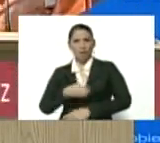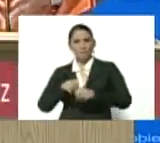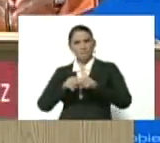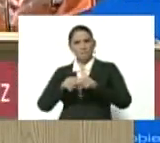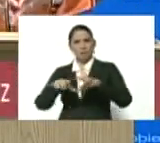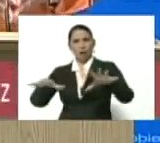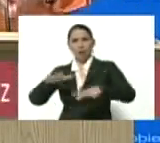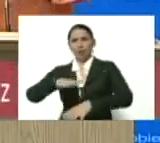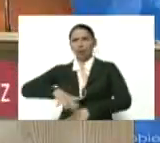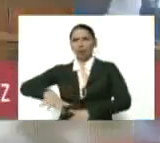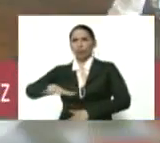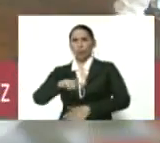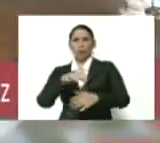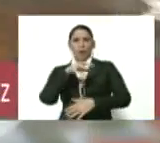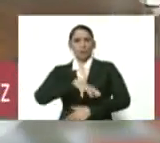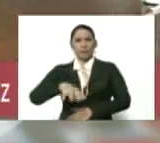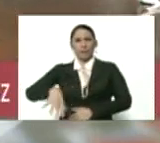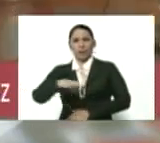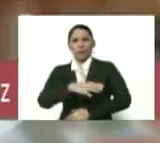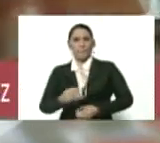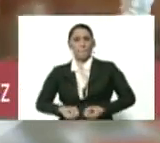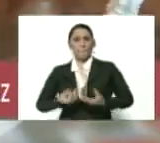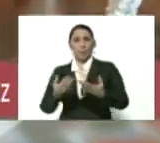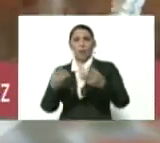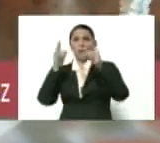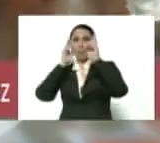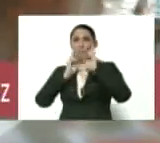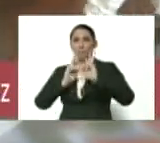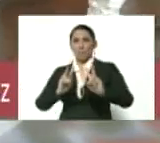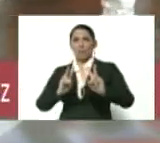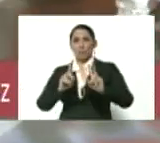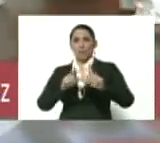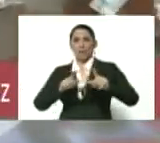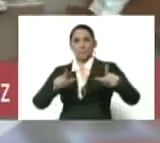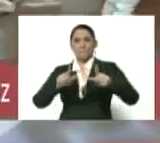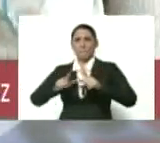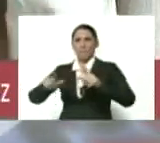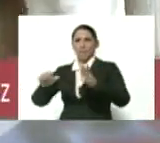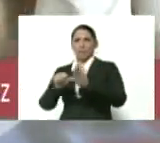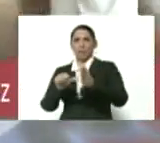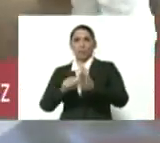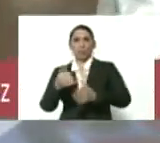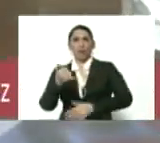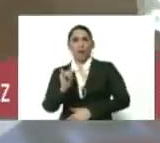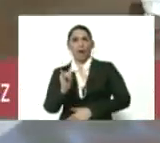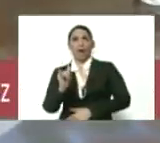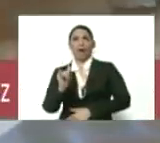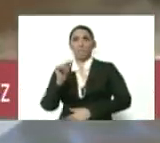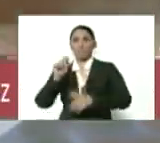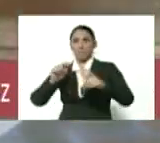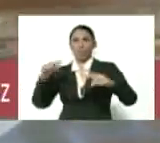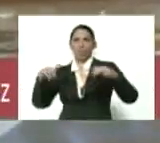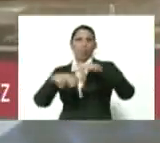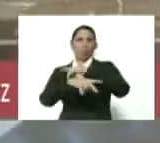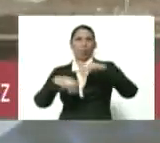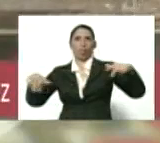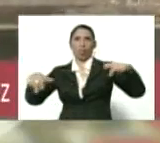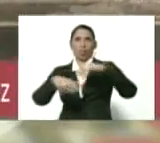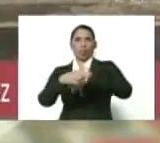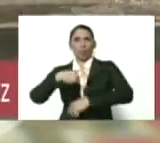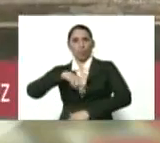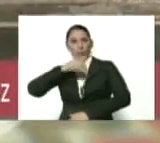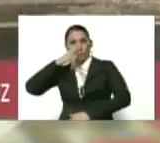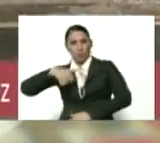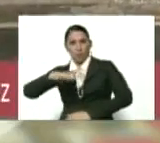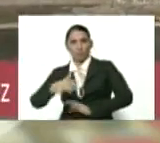desplegados en todos los estados, dando desinfección en espacios donde hay concurrencia pública de nuestra